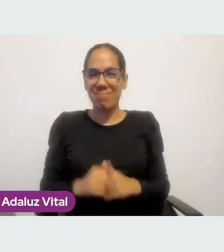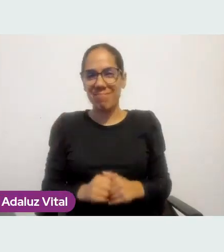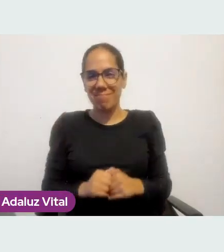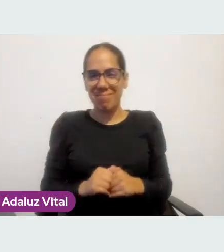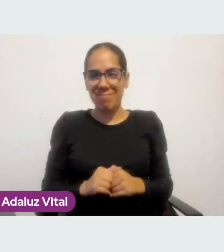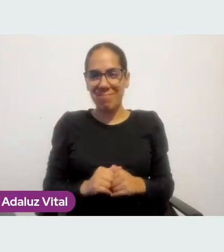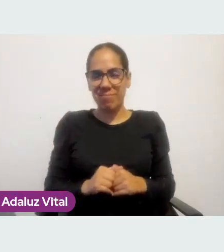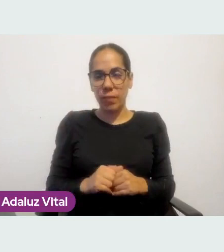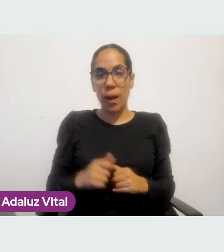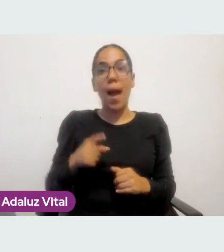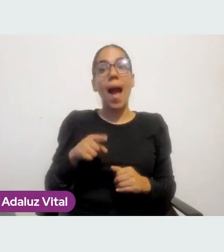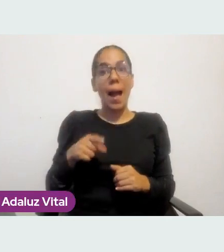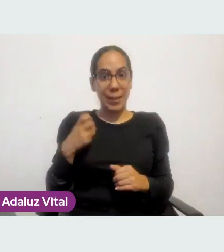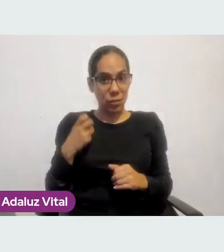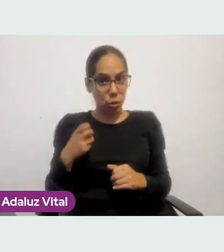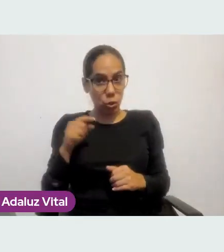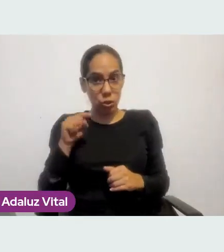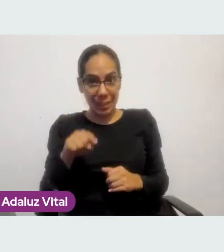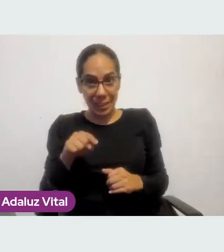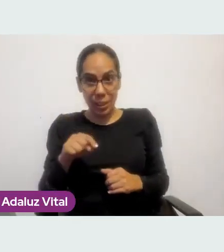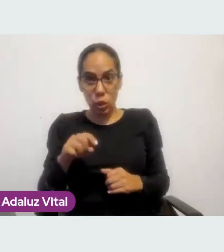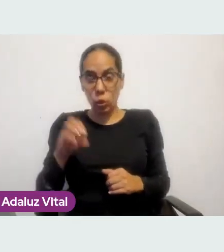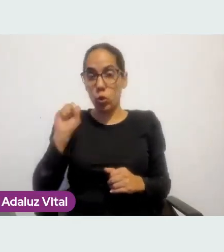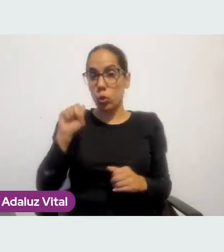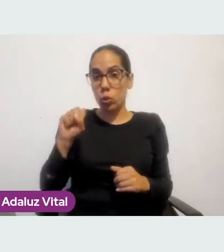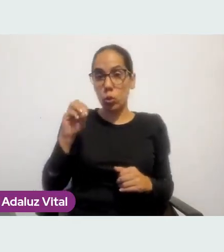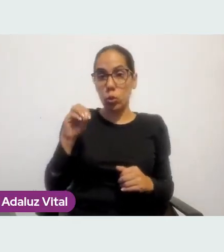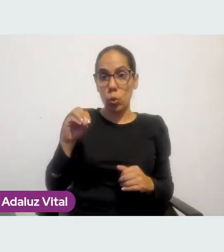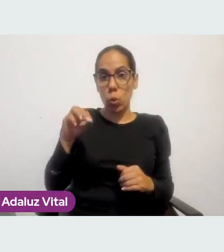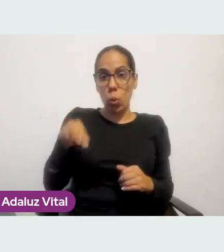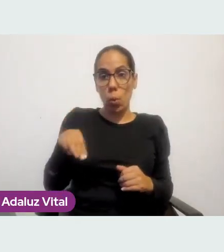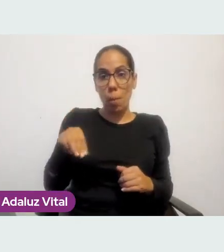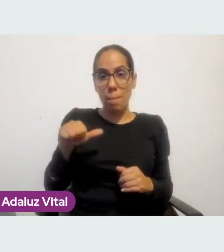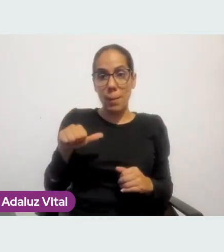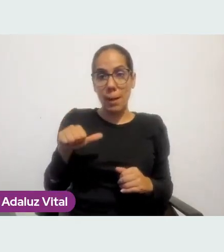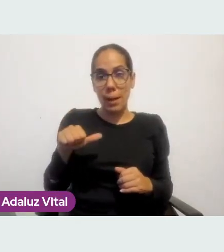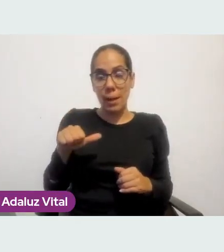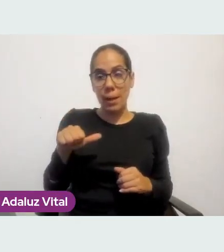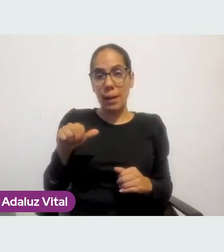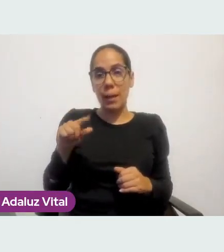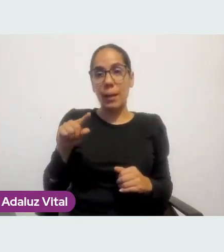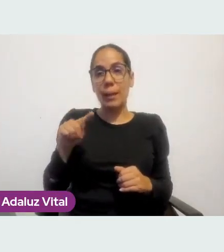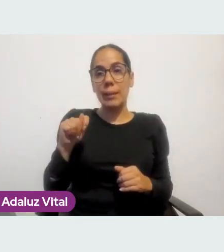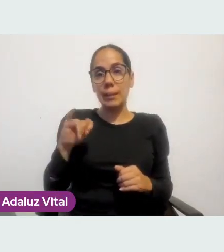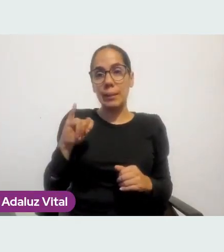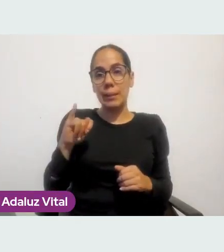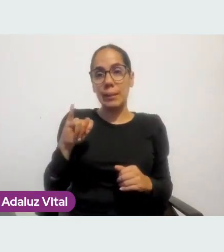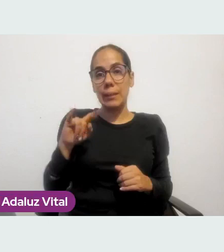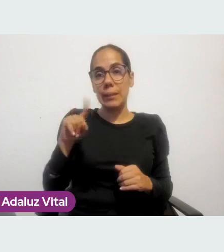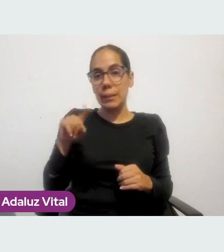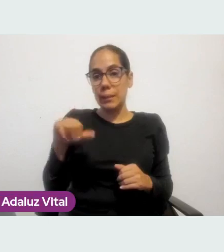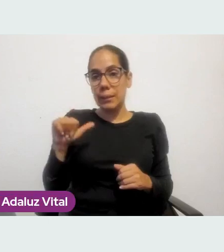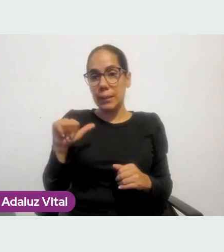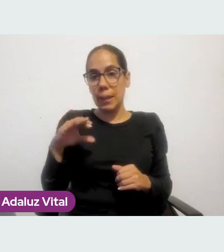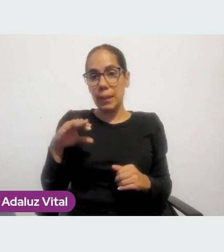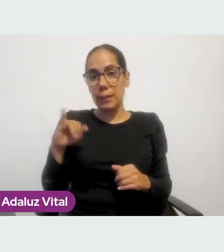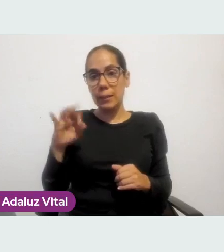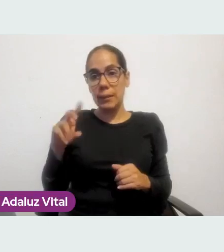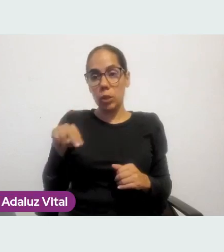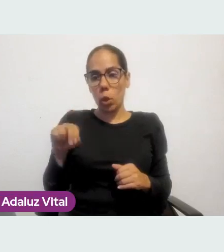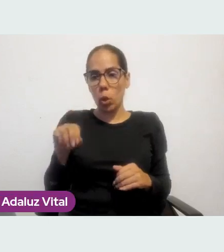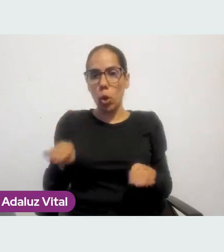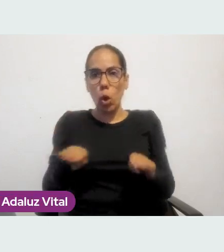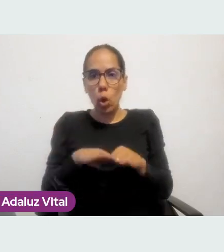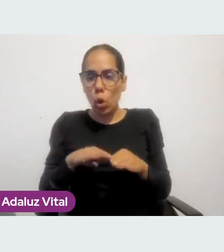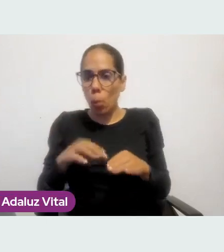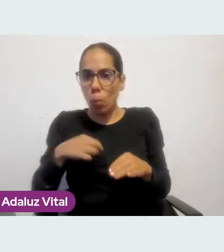Y entonces, esta somatización que yo voy a hacer es todo lo emocional que yo